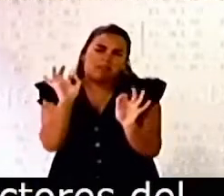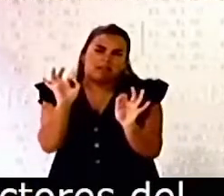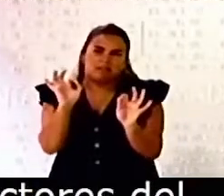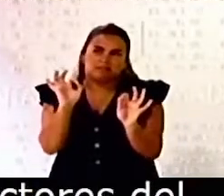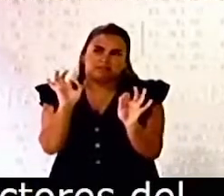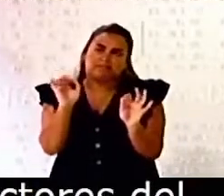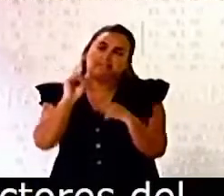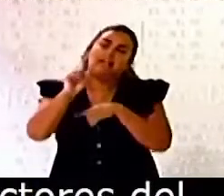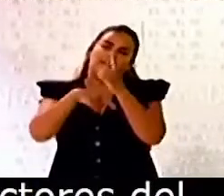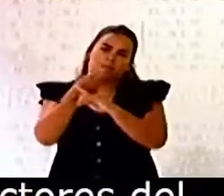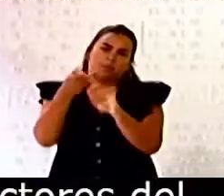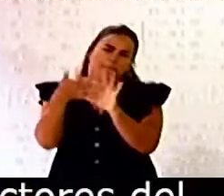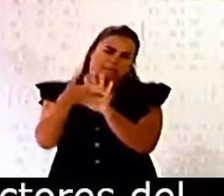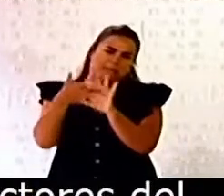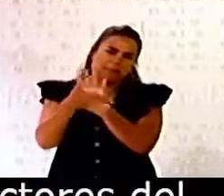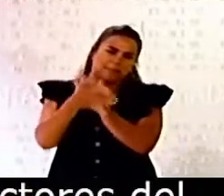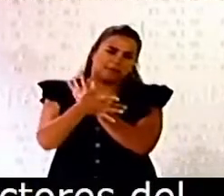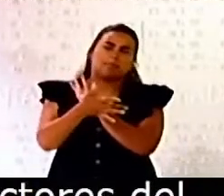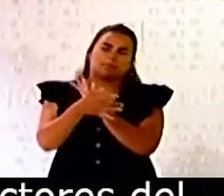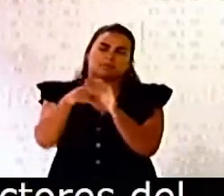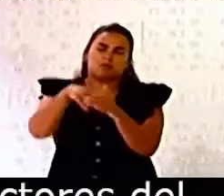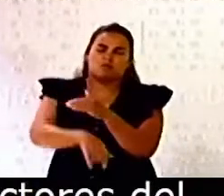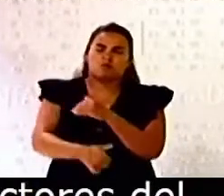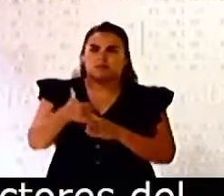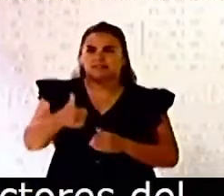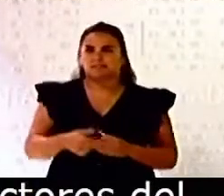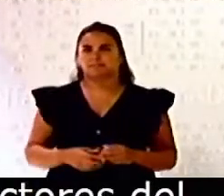que luego podré también decirles.